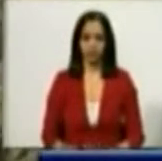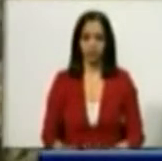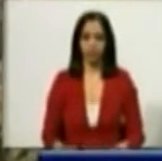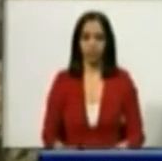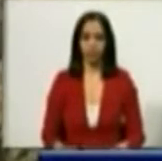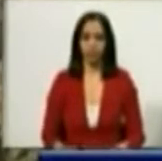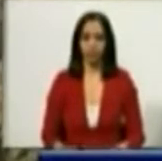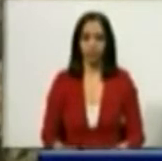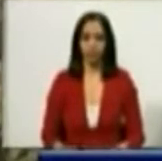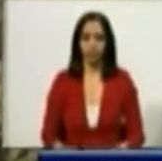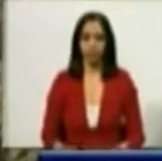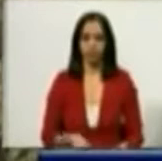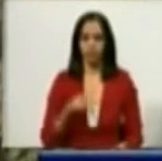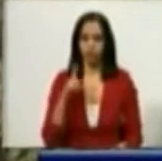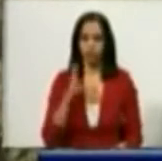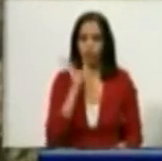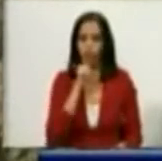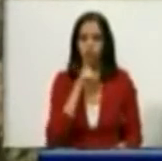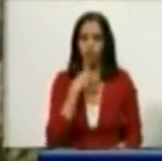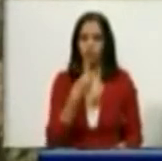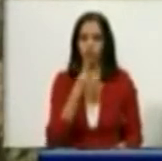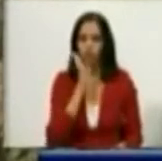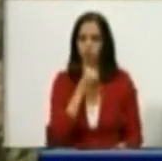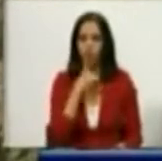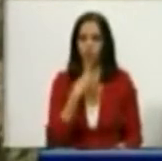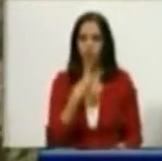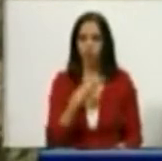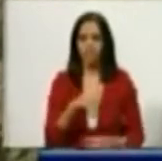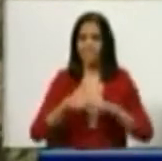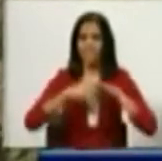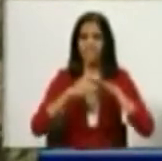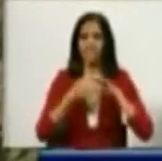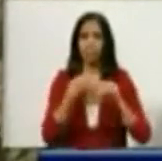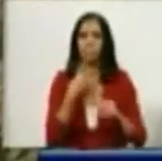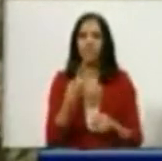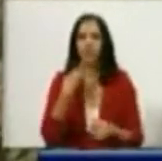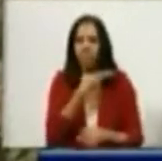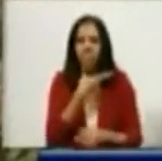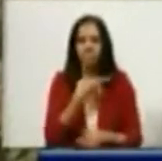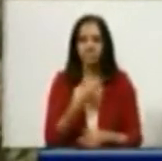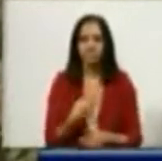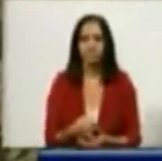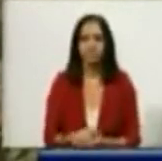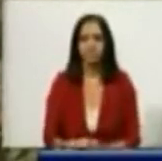un dos tres uno dos tres no hay audio no hay audio Lorenzo lee lo torturaron tanto que perdió el habla